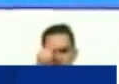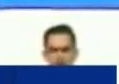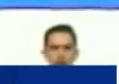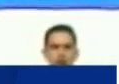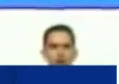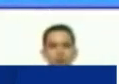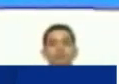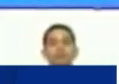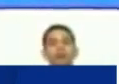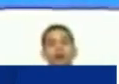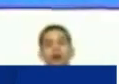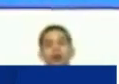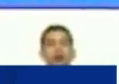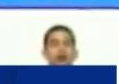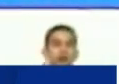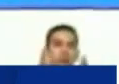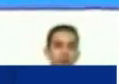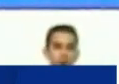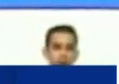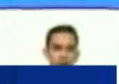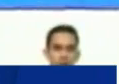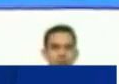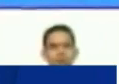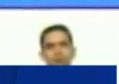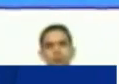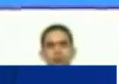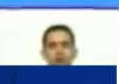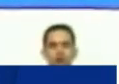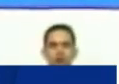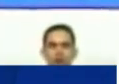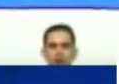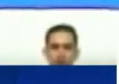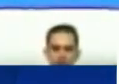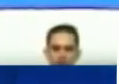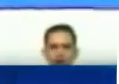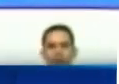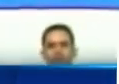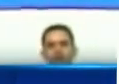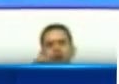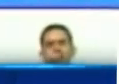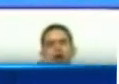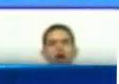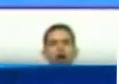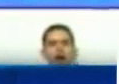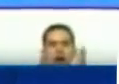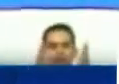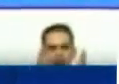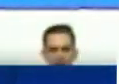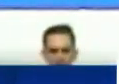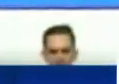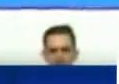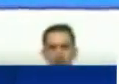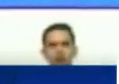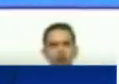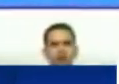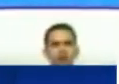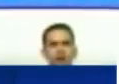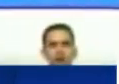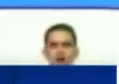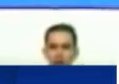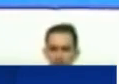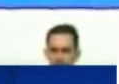diputados al Congreso Nacional, cuerpo diplomático acreditado en nuestro país,